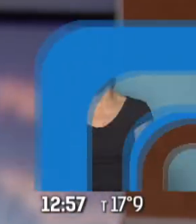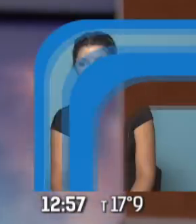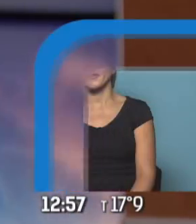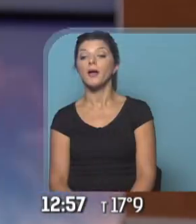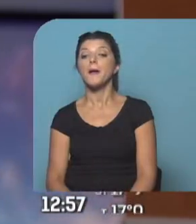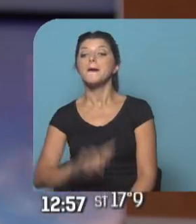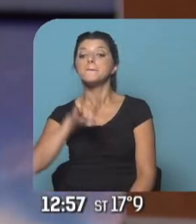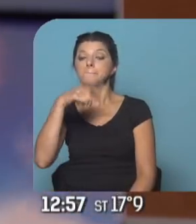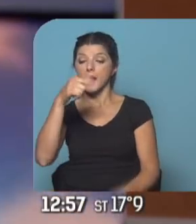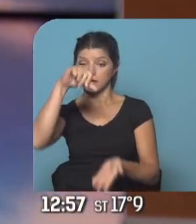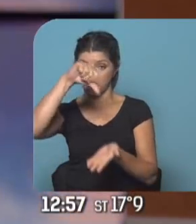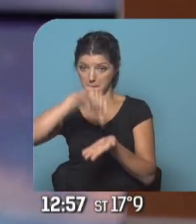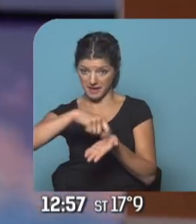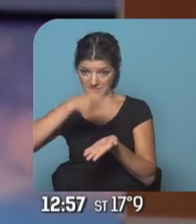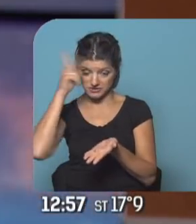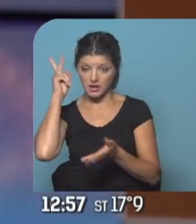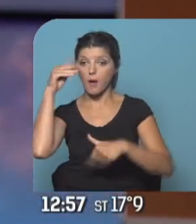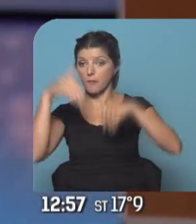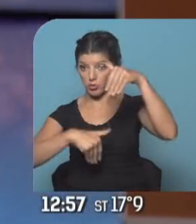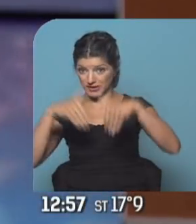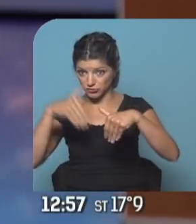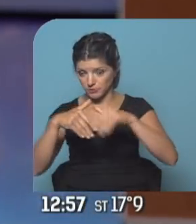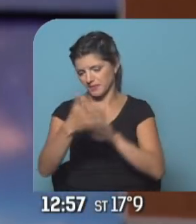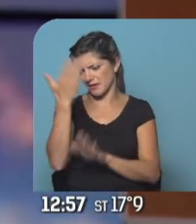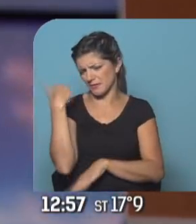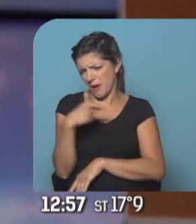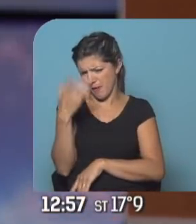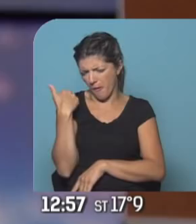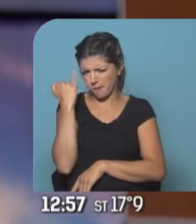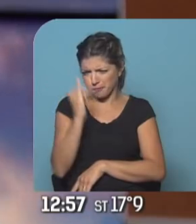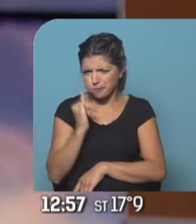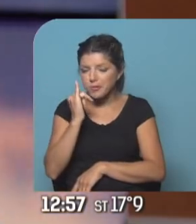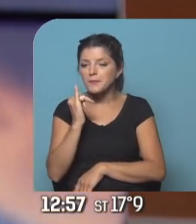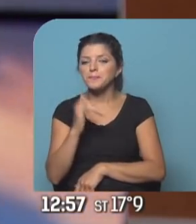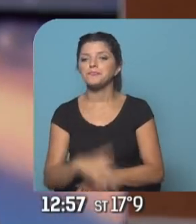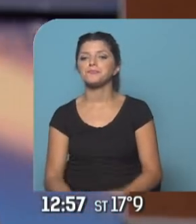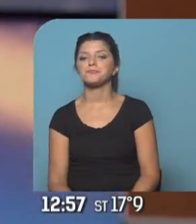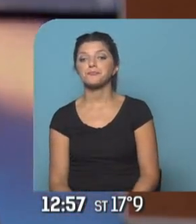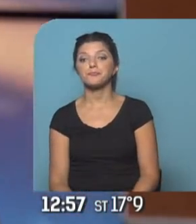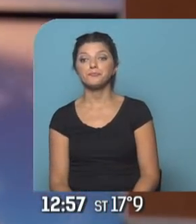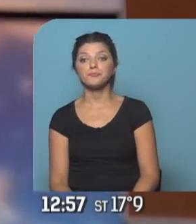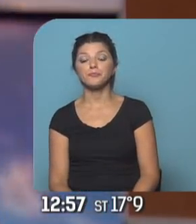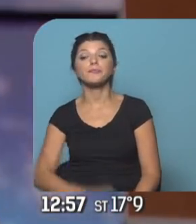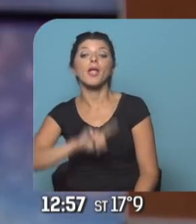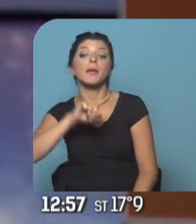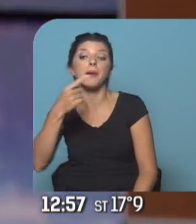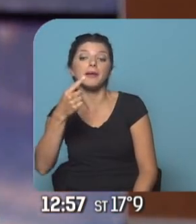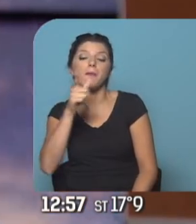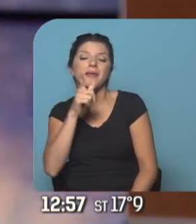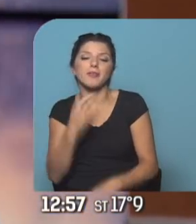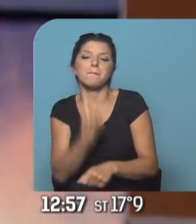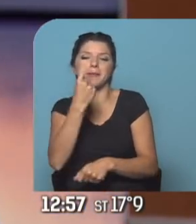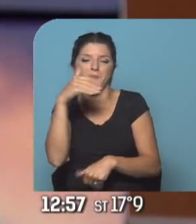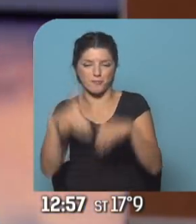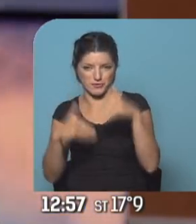mañana hay elecciones en Chile, ya estuvimos conversando sobre el tema en las últimas semanas, y como precisamente mañana es posiblemente lo que va a ser la primera vuelta,